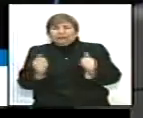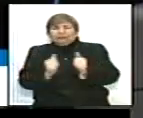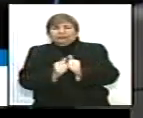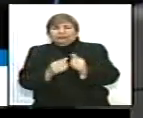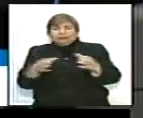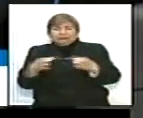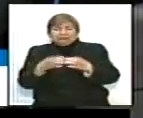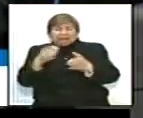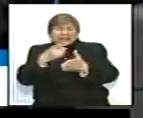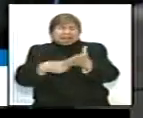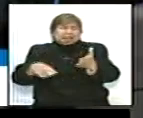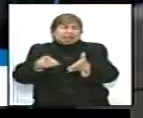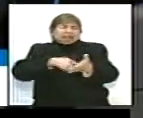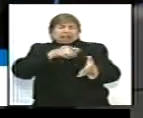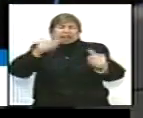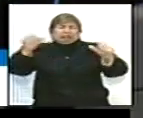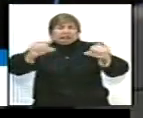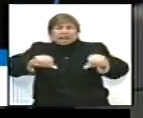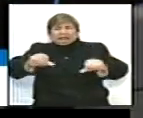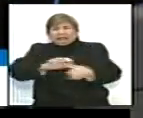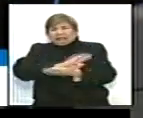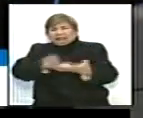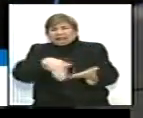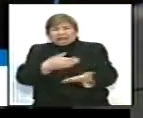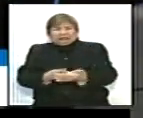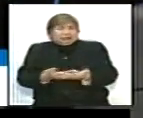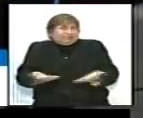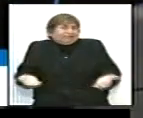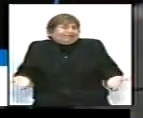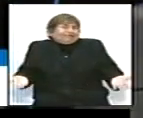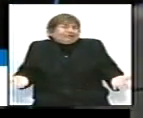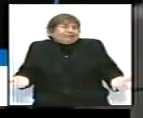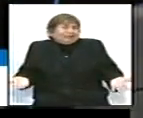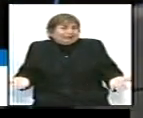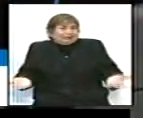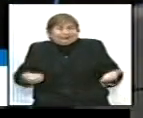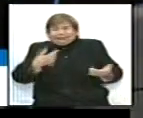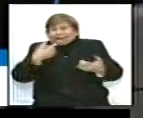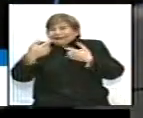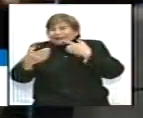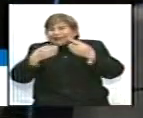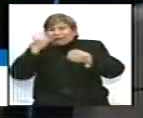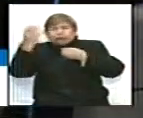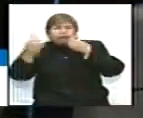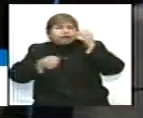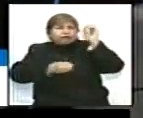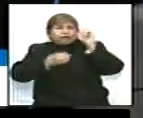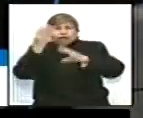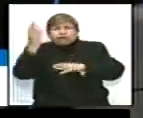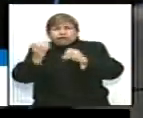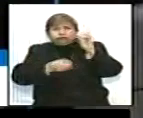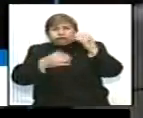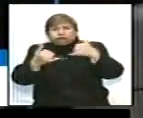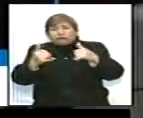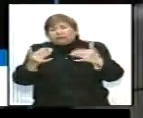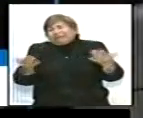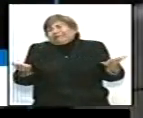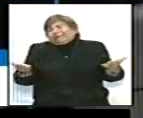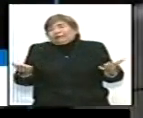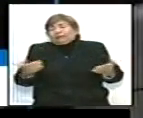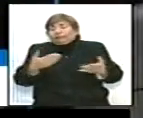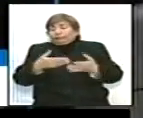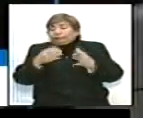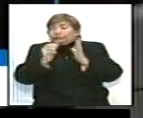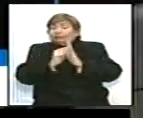Congreso desprestigiado completamente, está tratando de generar fuegos artificiales aquí. La agenda